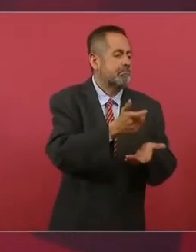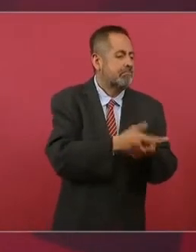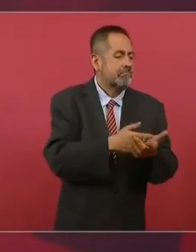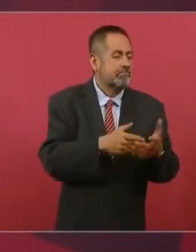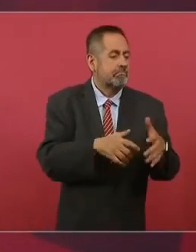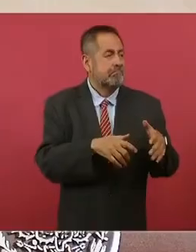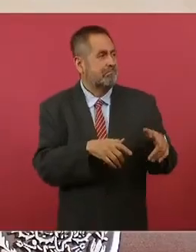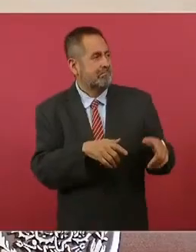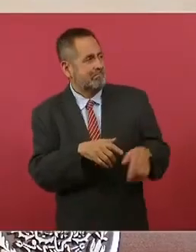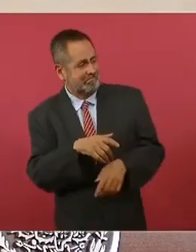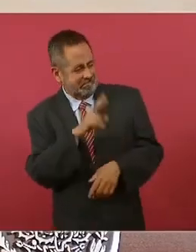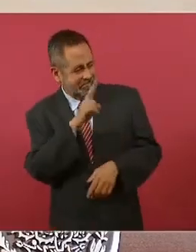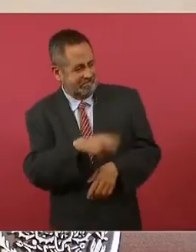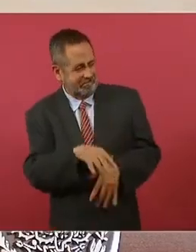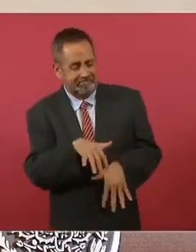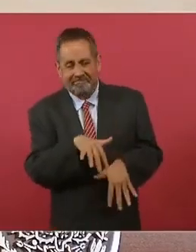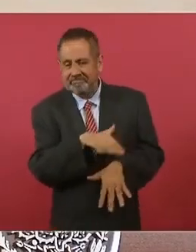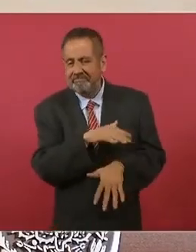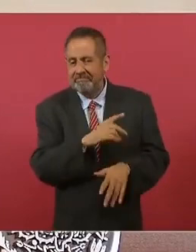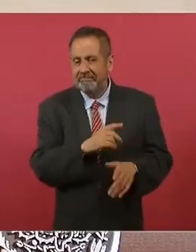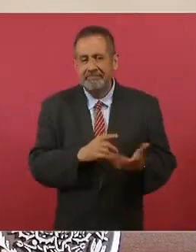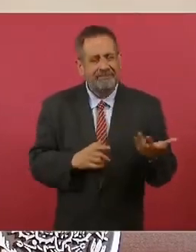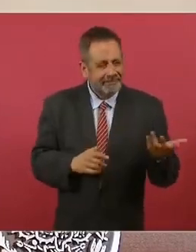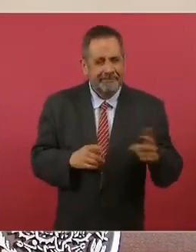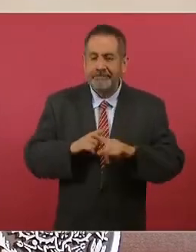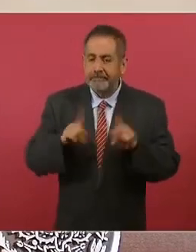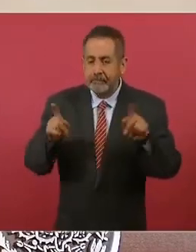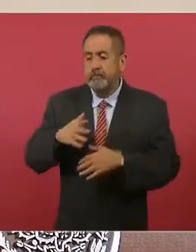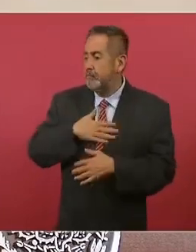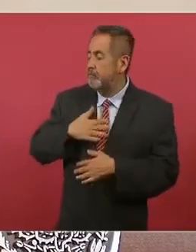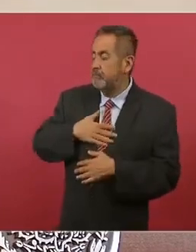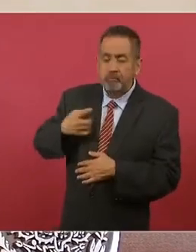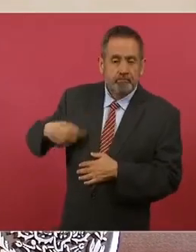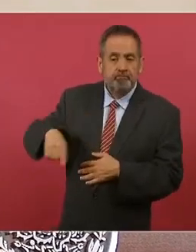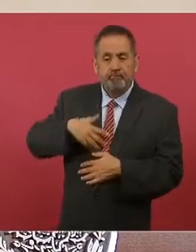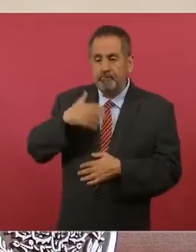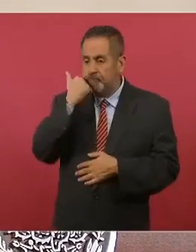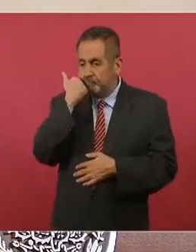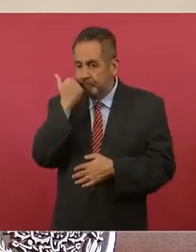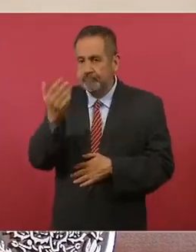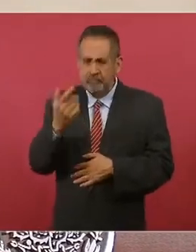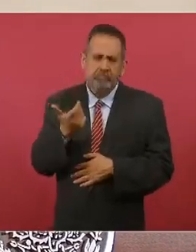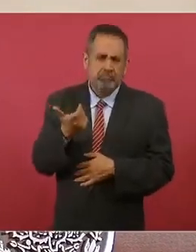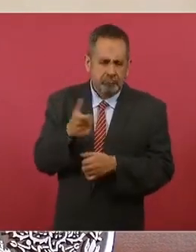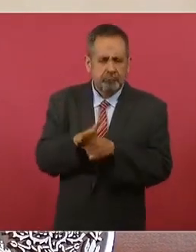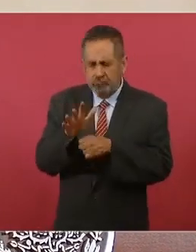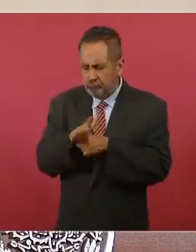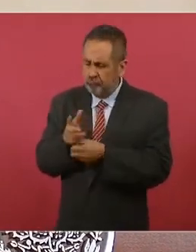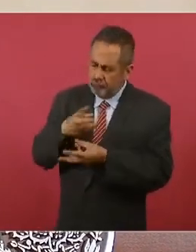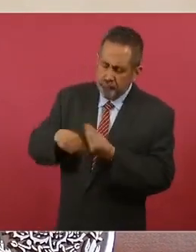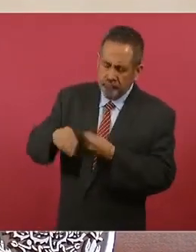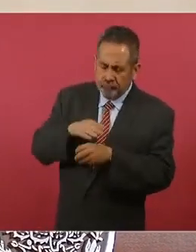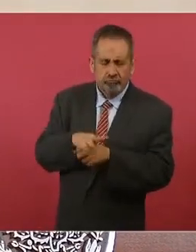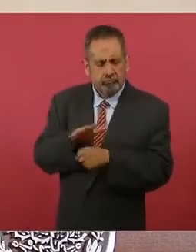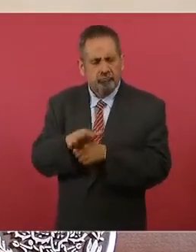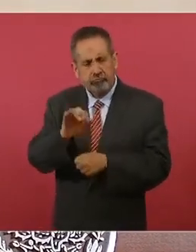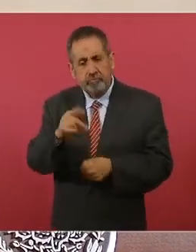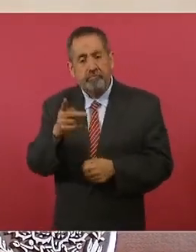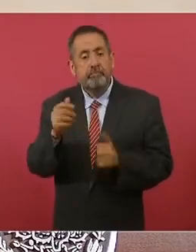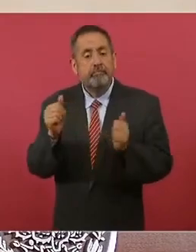Por eso nuestro movimiento no solo busca el bienestar material, busca el bienestar del